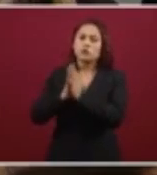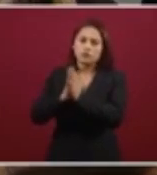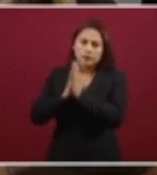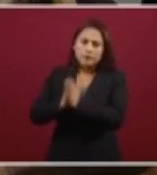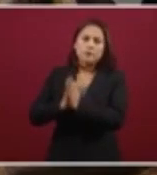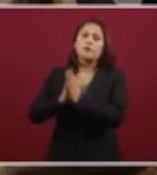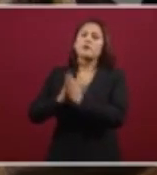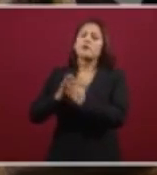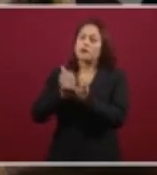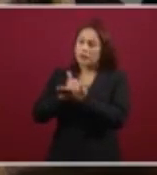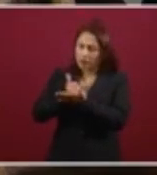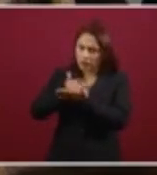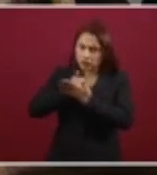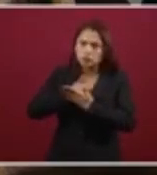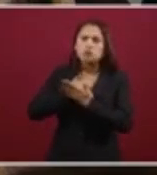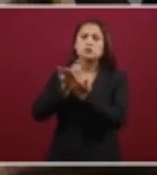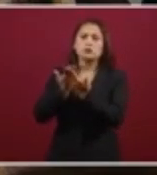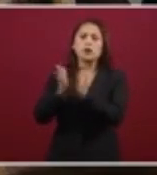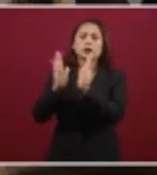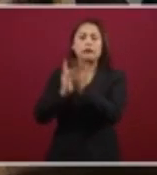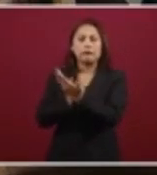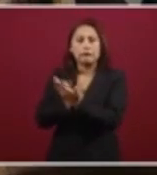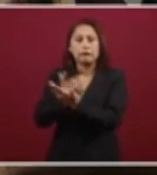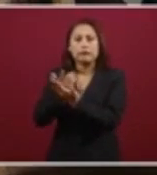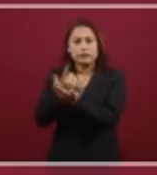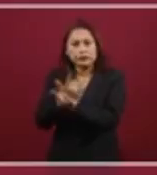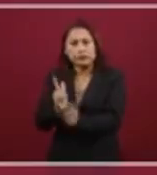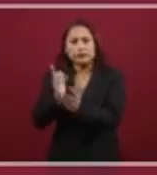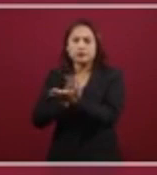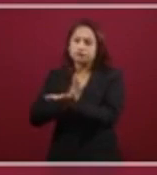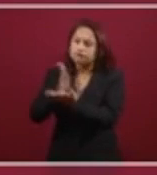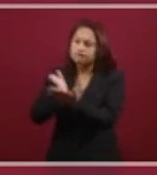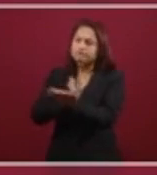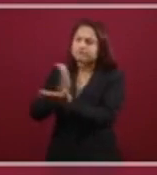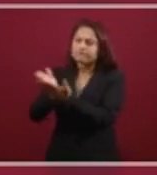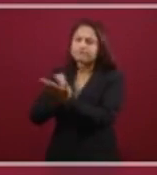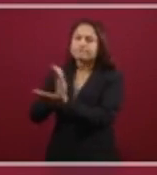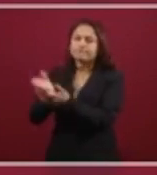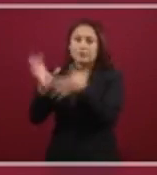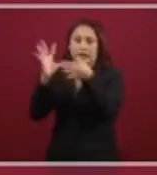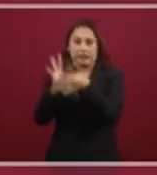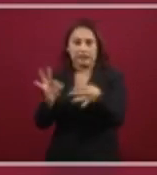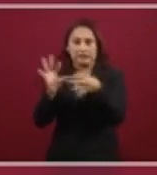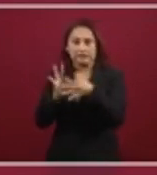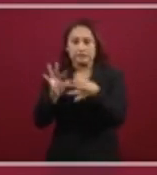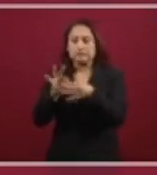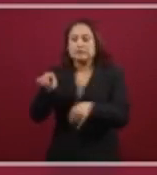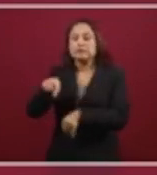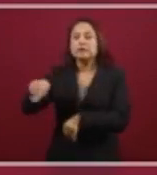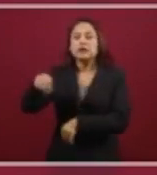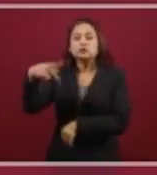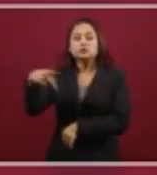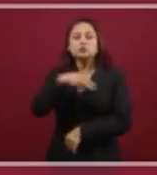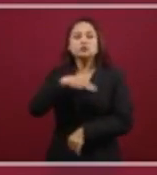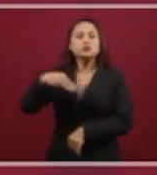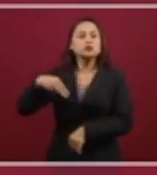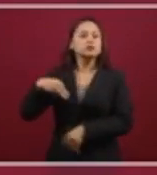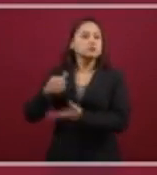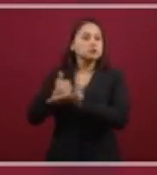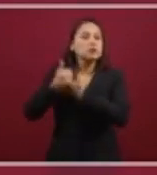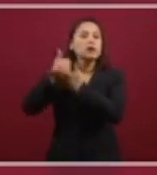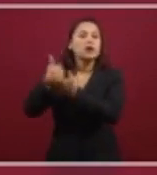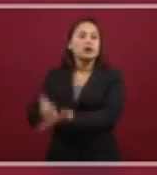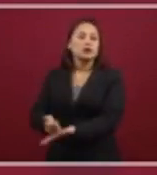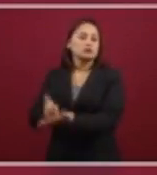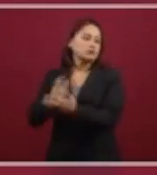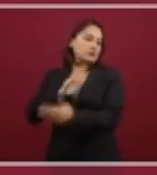a este programa, en el entendido de que esto beneficiaba directamente a sus propios municipios. La decisión